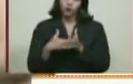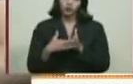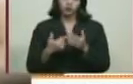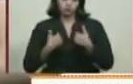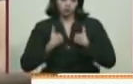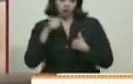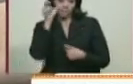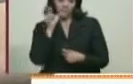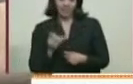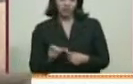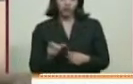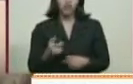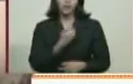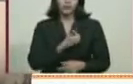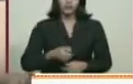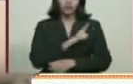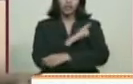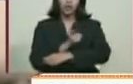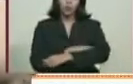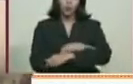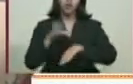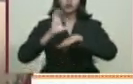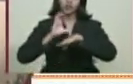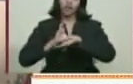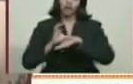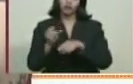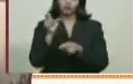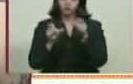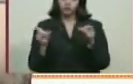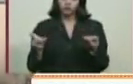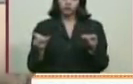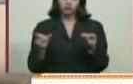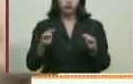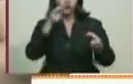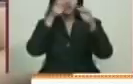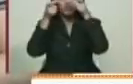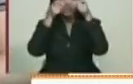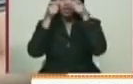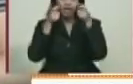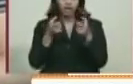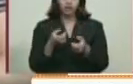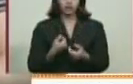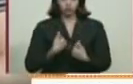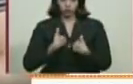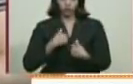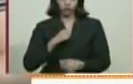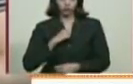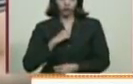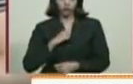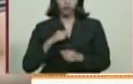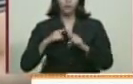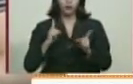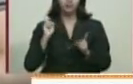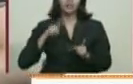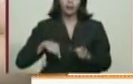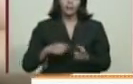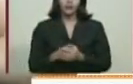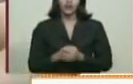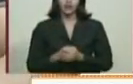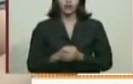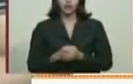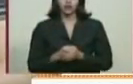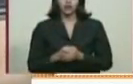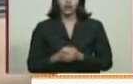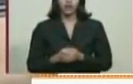persona, presidente del Poder Ciudadano, en tanto soy fiscal de la República, pero también presido un poder público nacional.